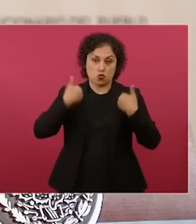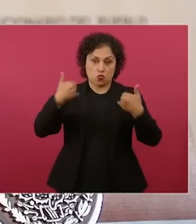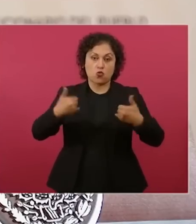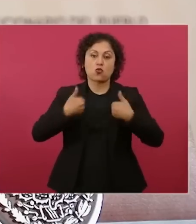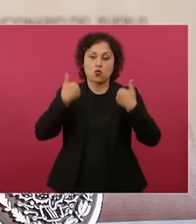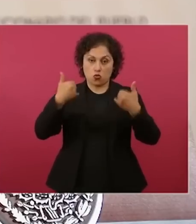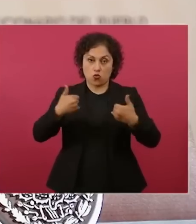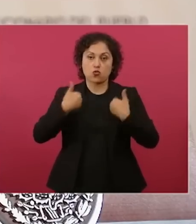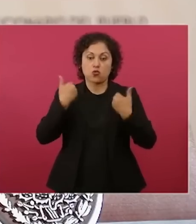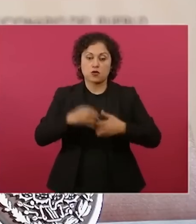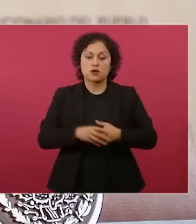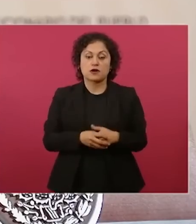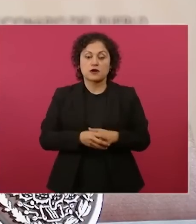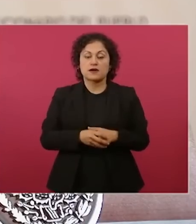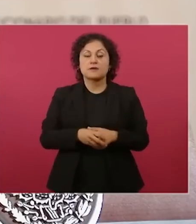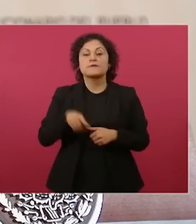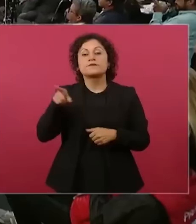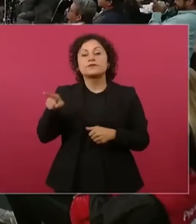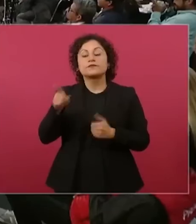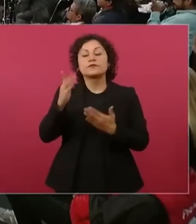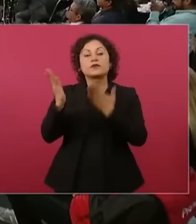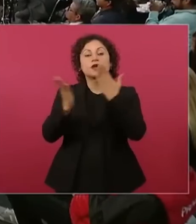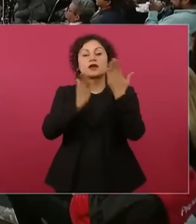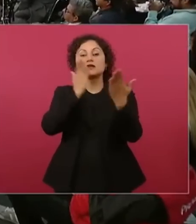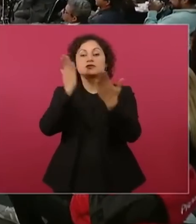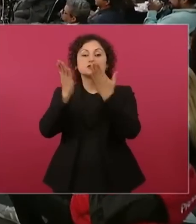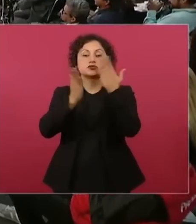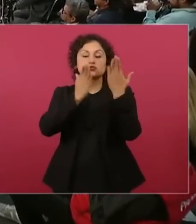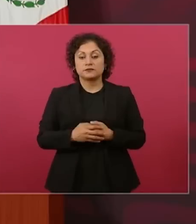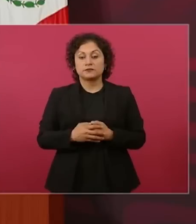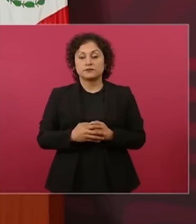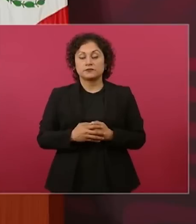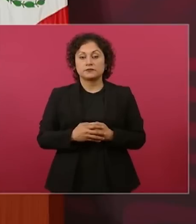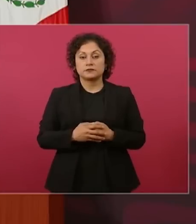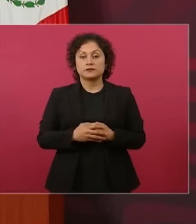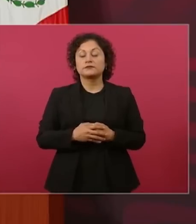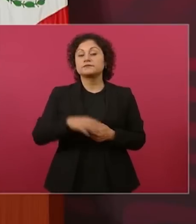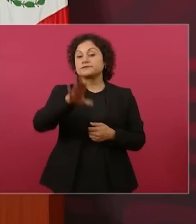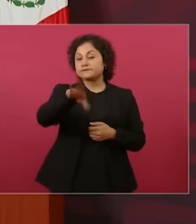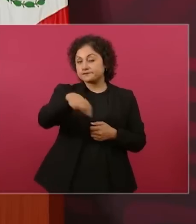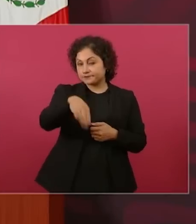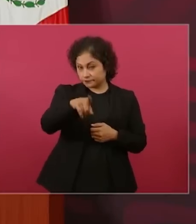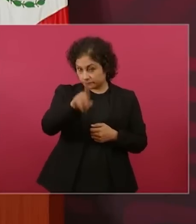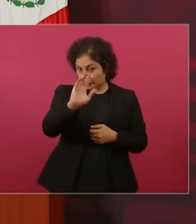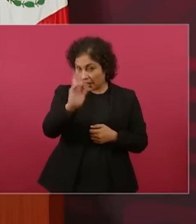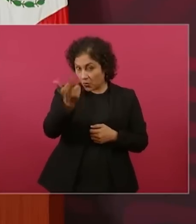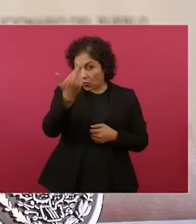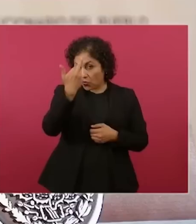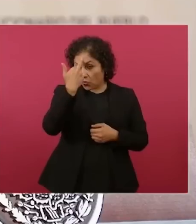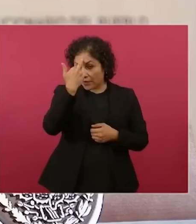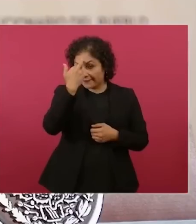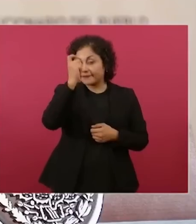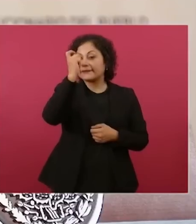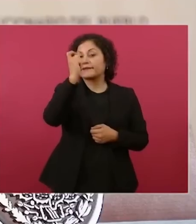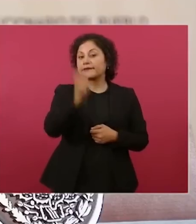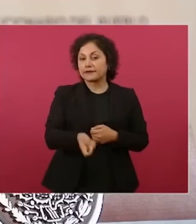Es de la Facultad de Ciencia Política de la UNAM. Acuérdense ustedes que hay